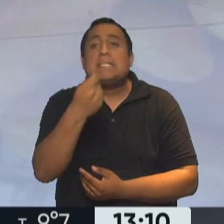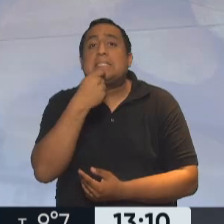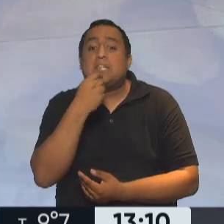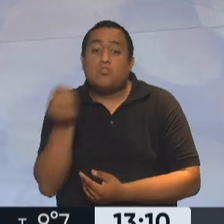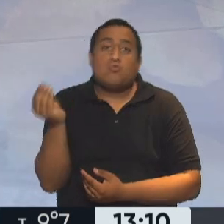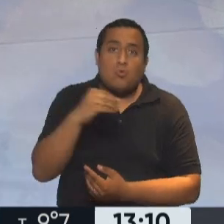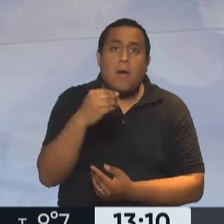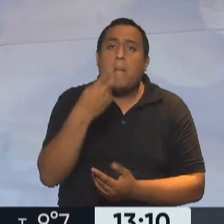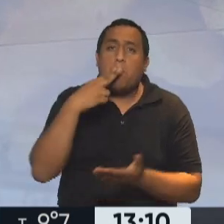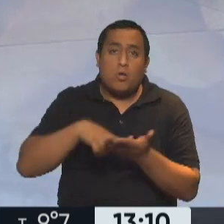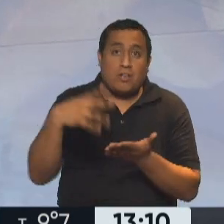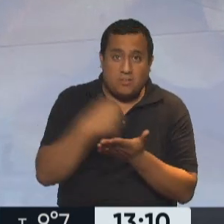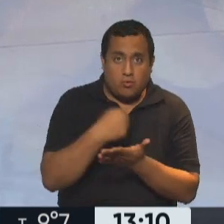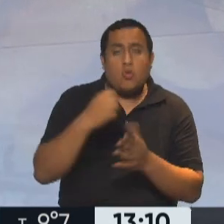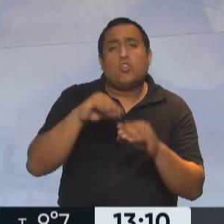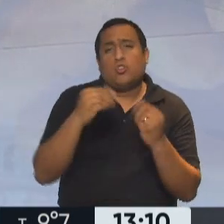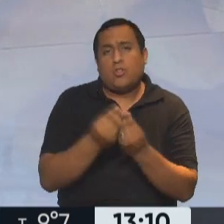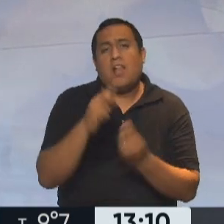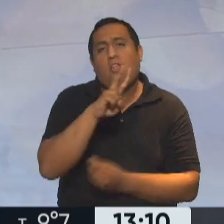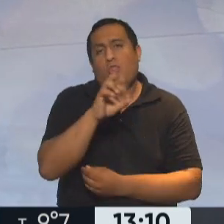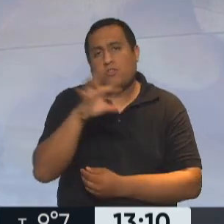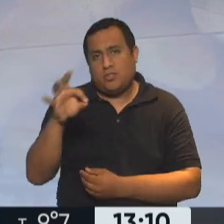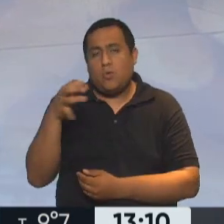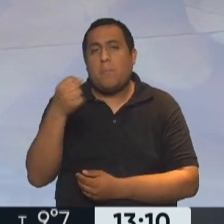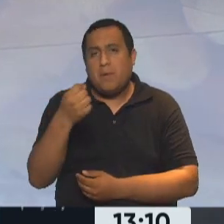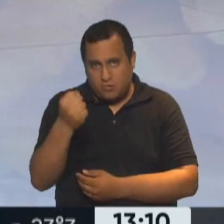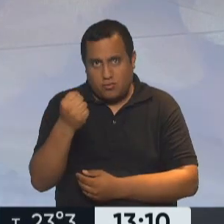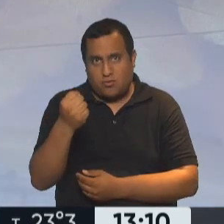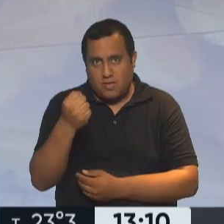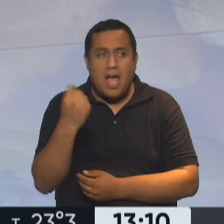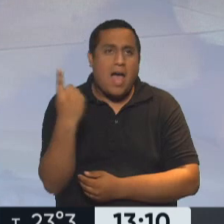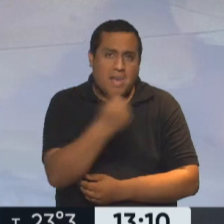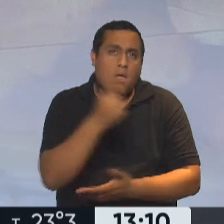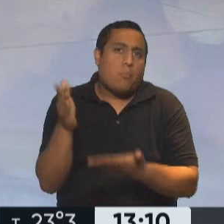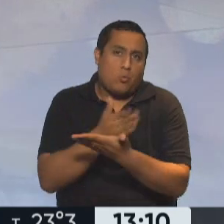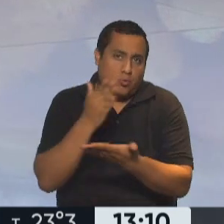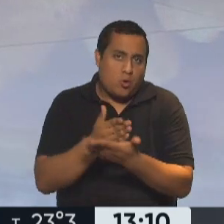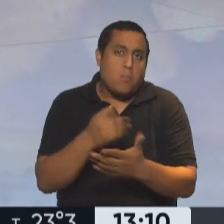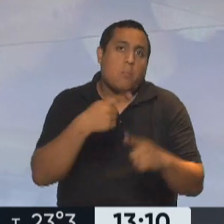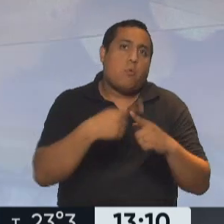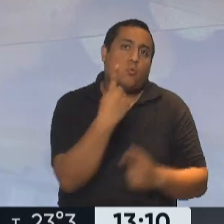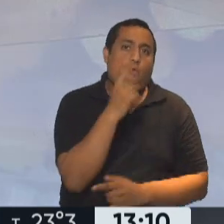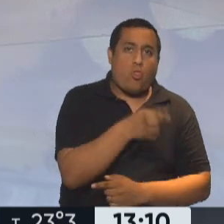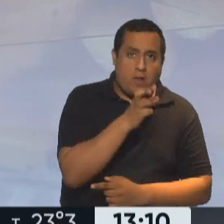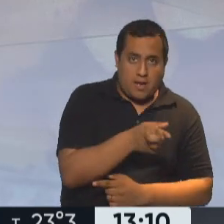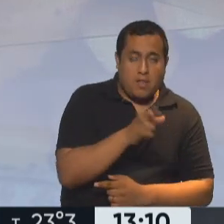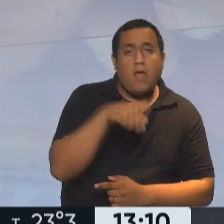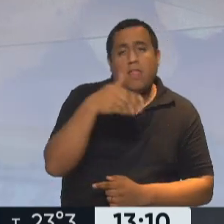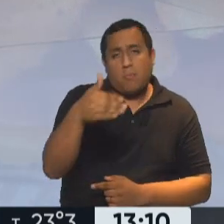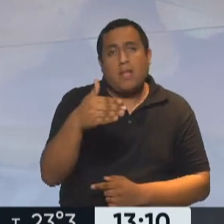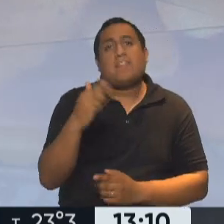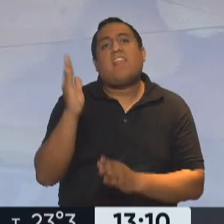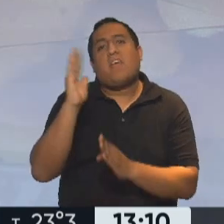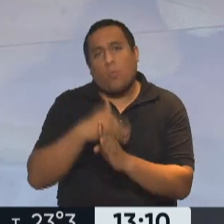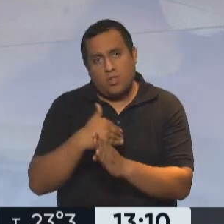las retenciones son 200 pesos lo que se desembolsa a cada productor por dólar y luego se descuentan las